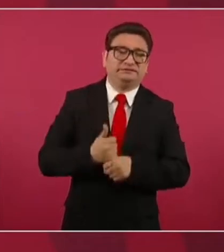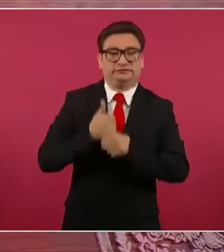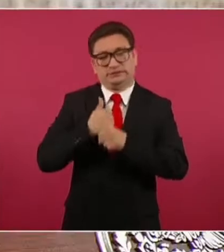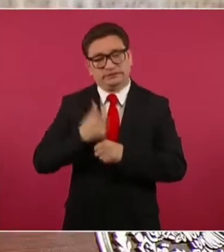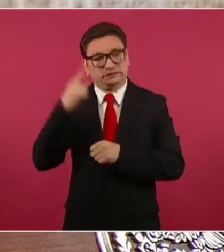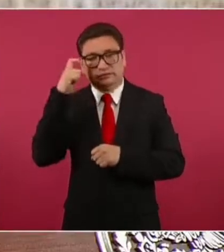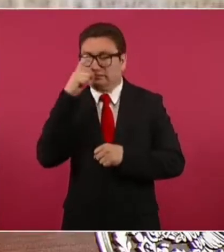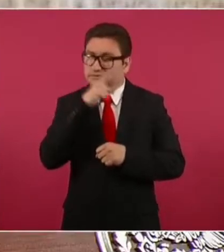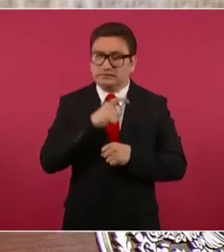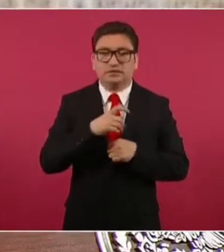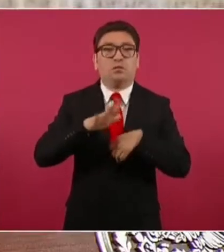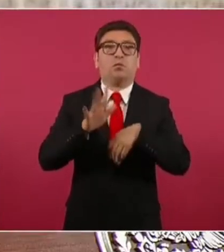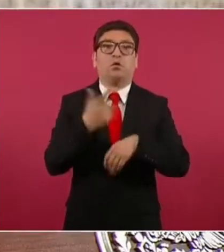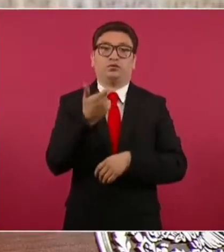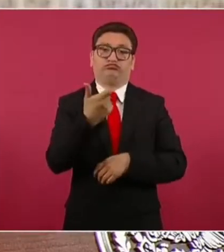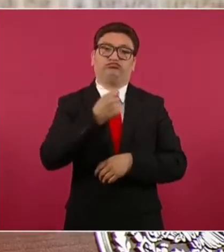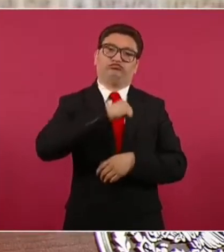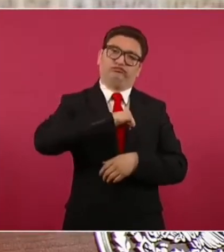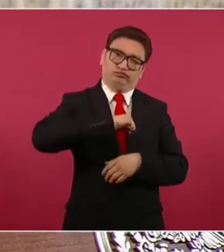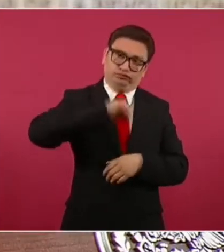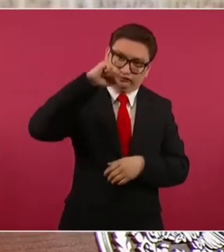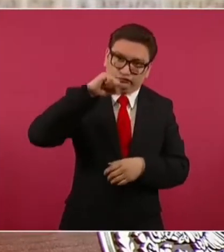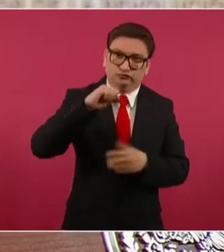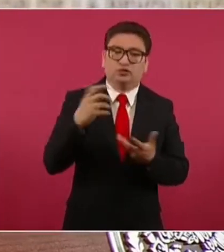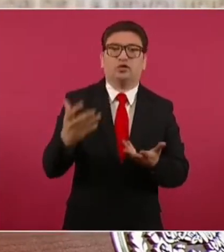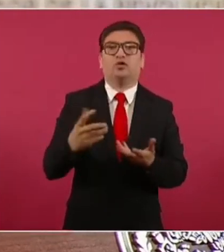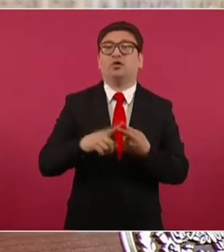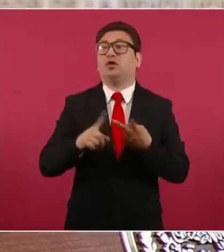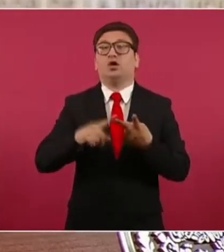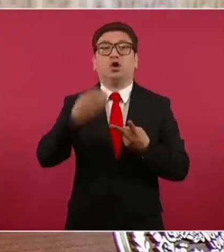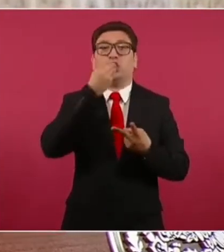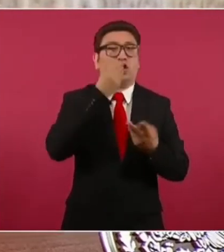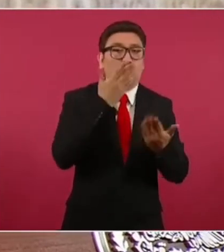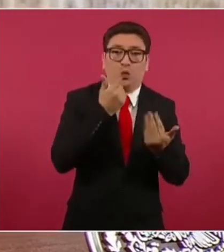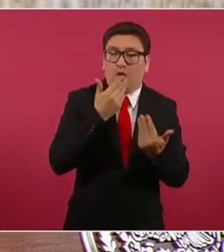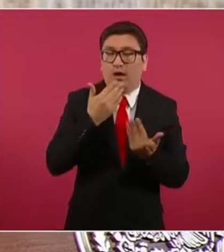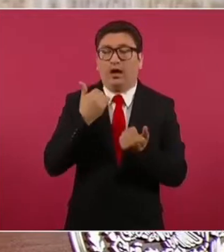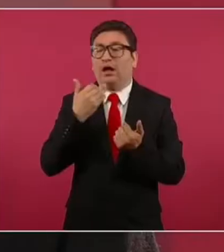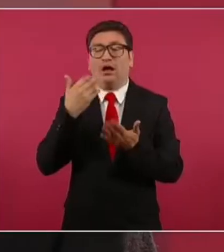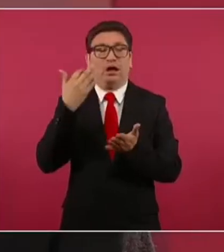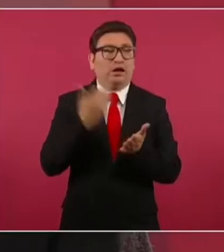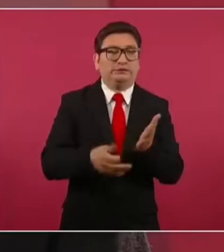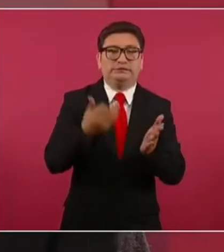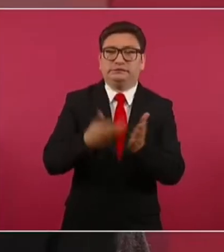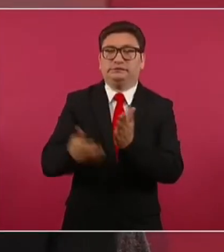el que padece por la inflación, por la escasez de alimentos,